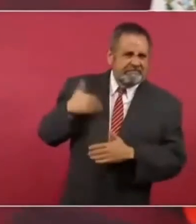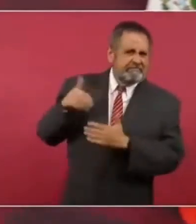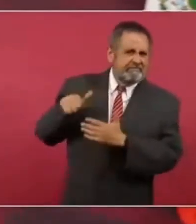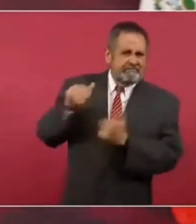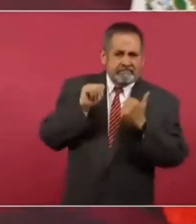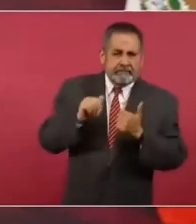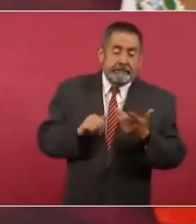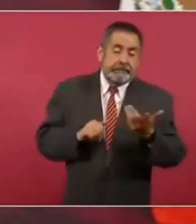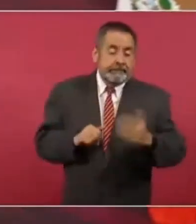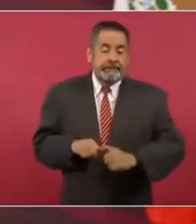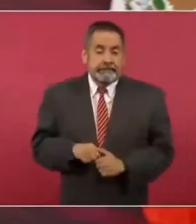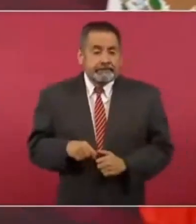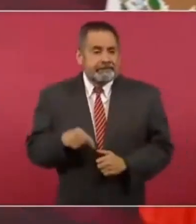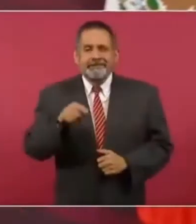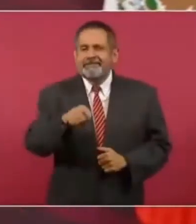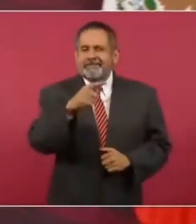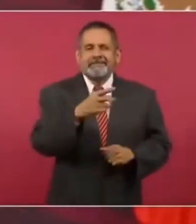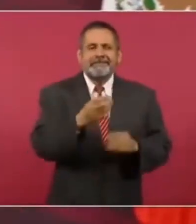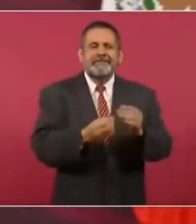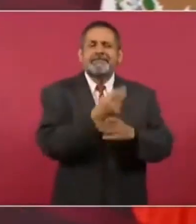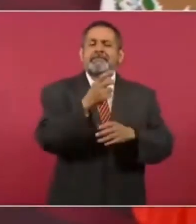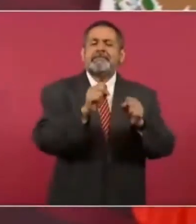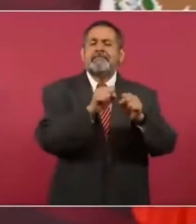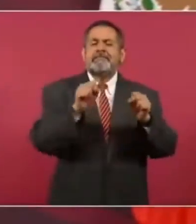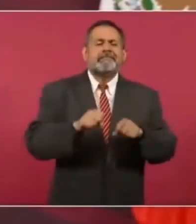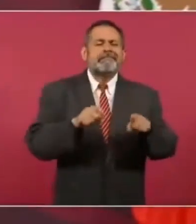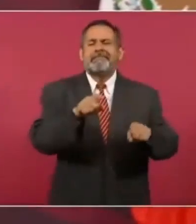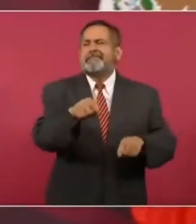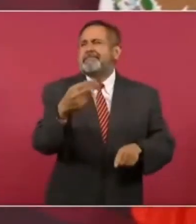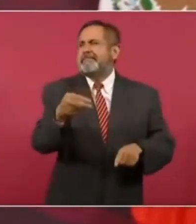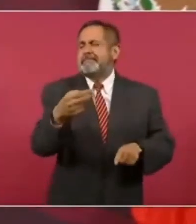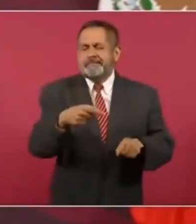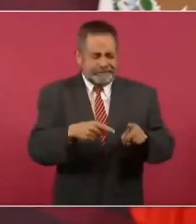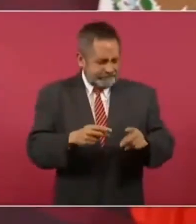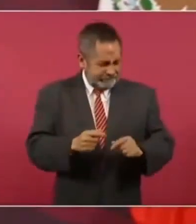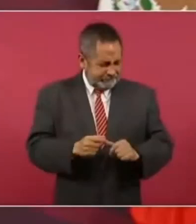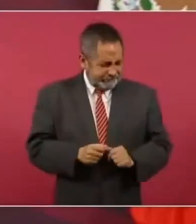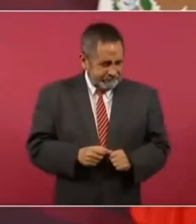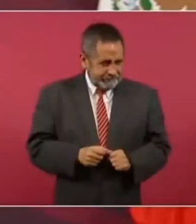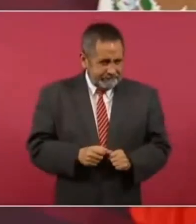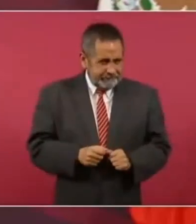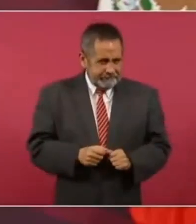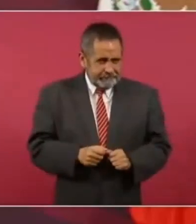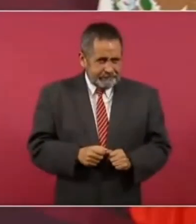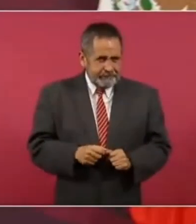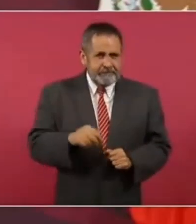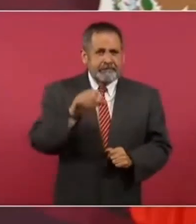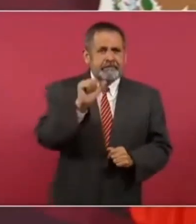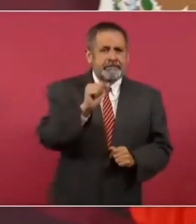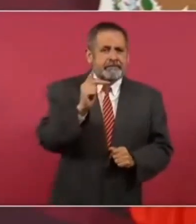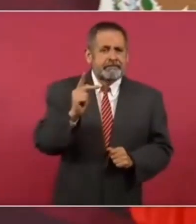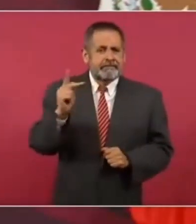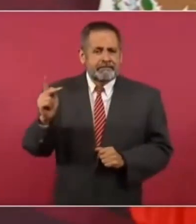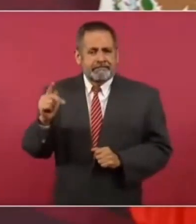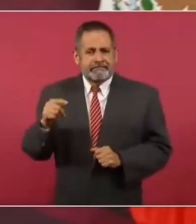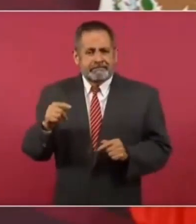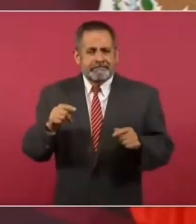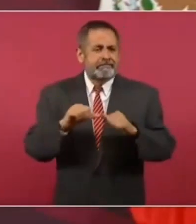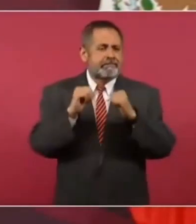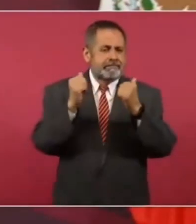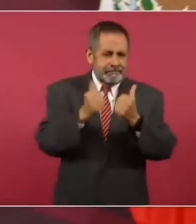Y crearon este sistema de las que se llaman asociaciones públicas privadas,